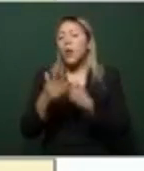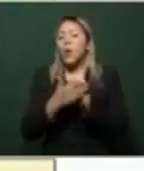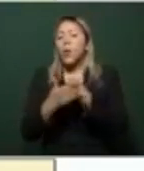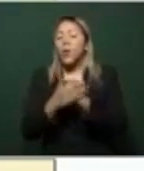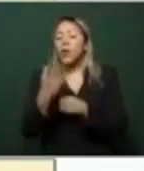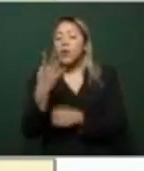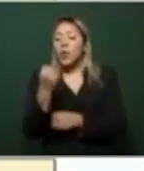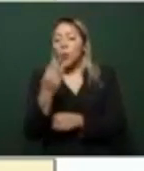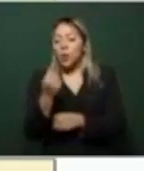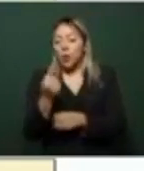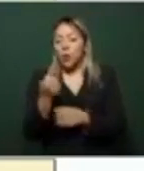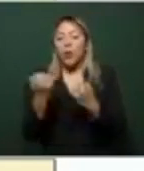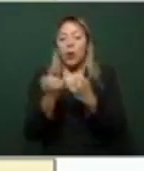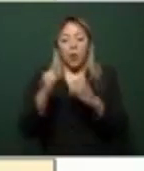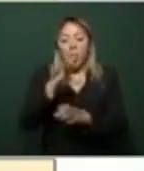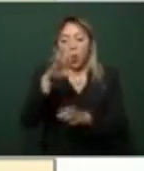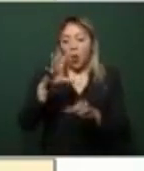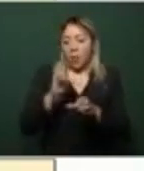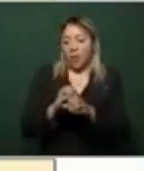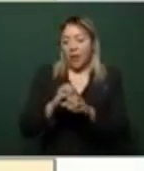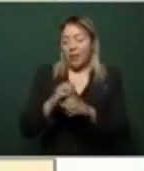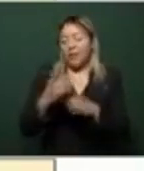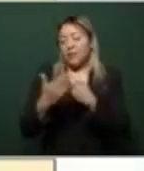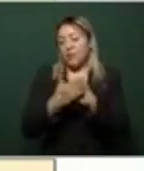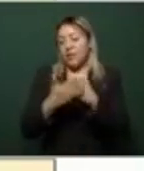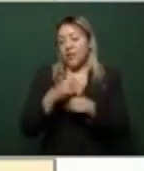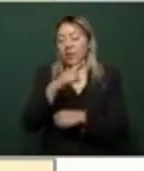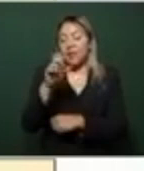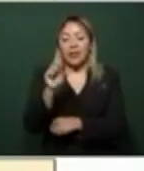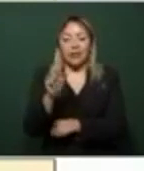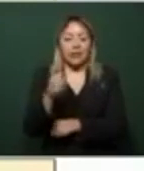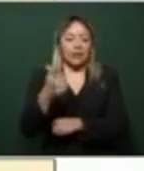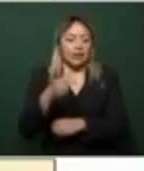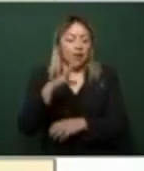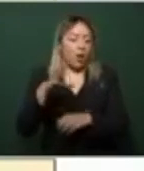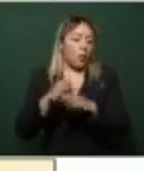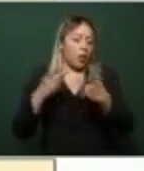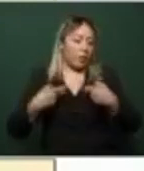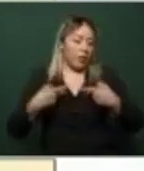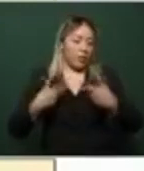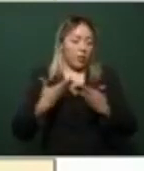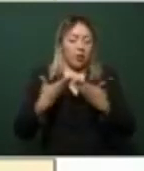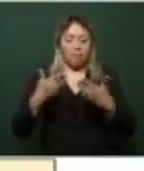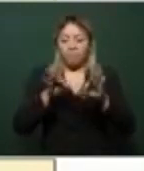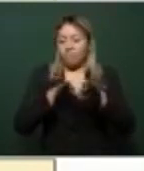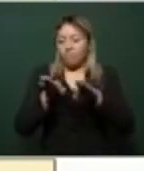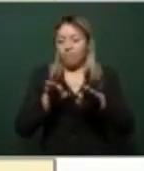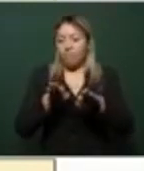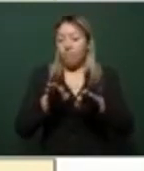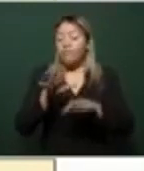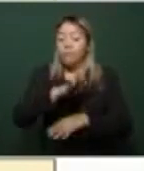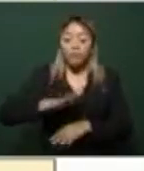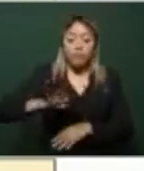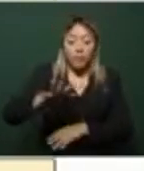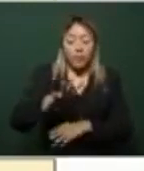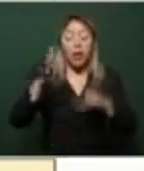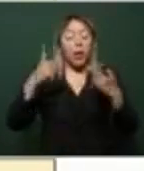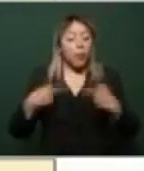las 266 implementadas ya con personal. Este es el personal que está atendiendo esta.